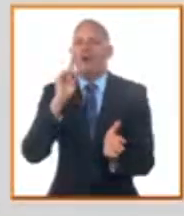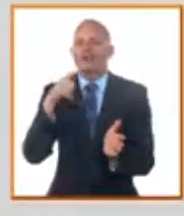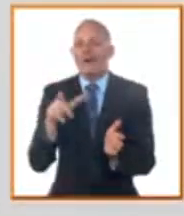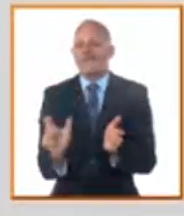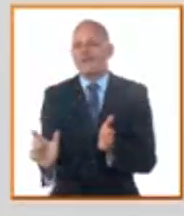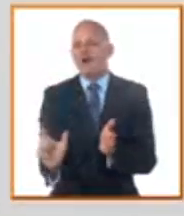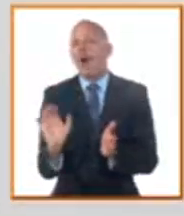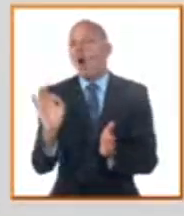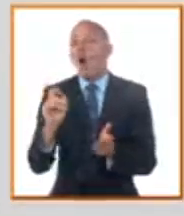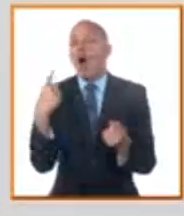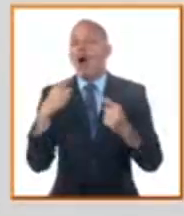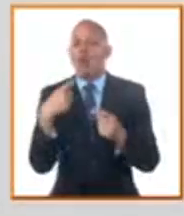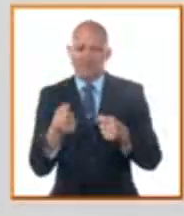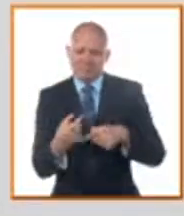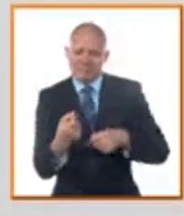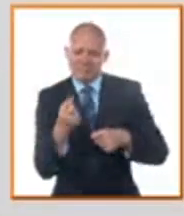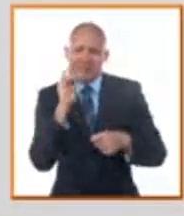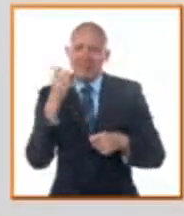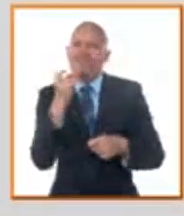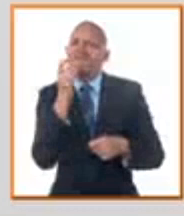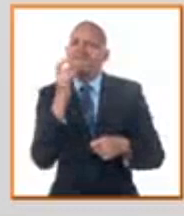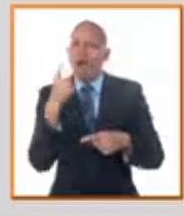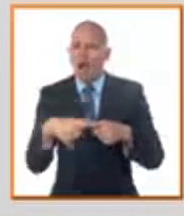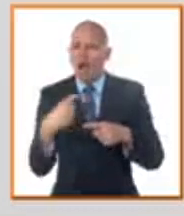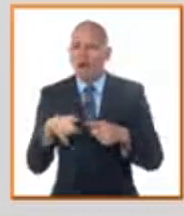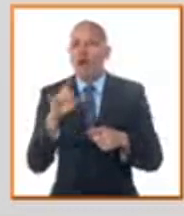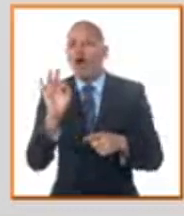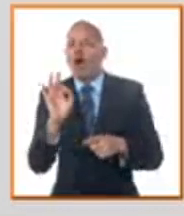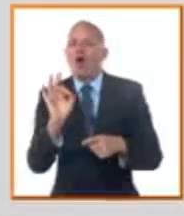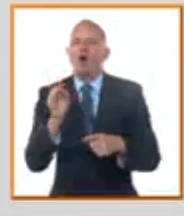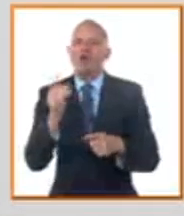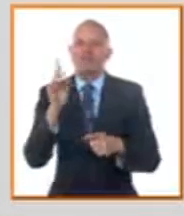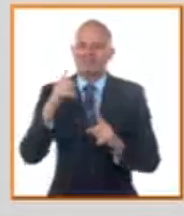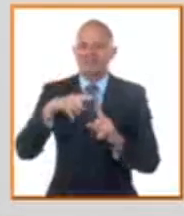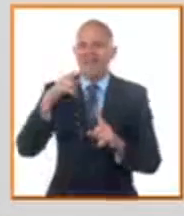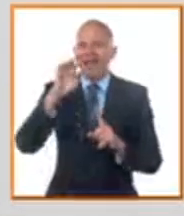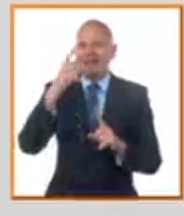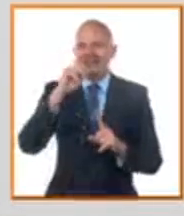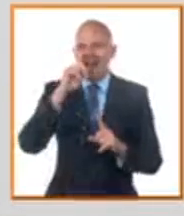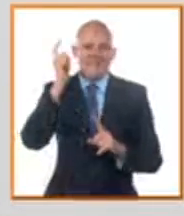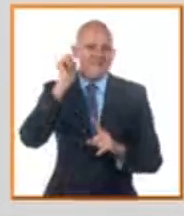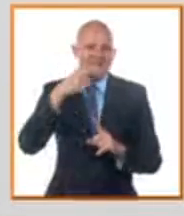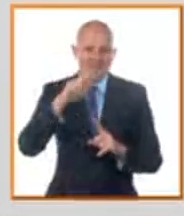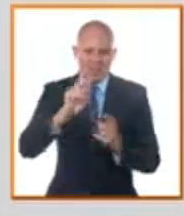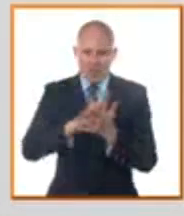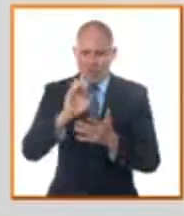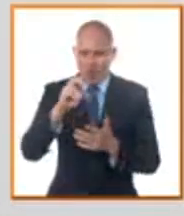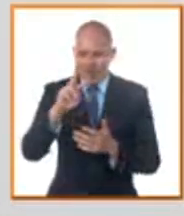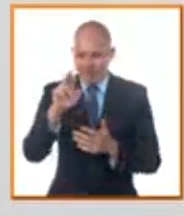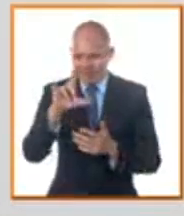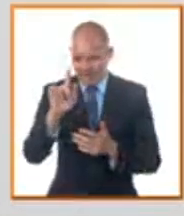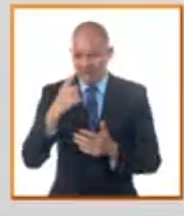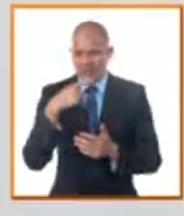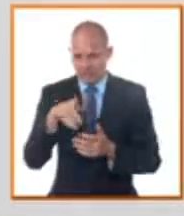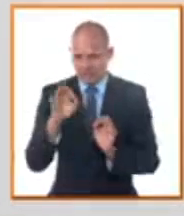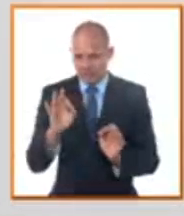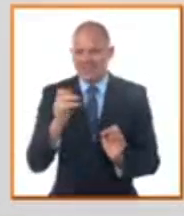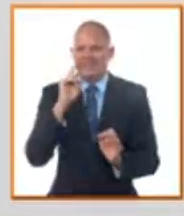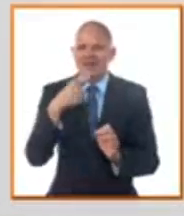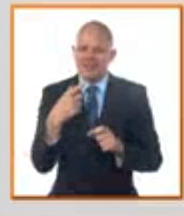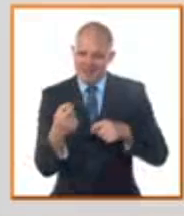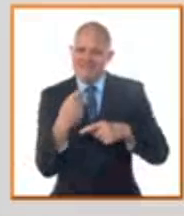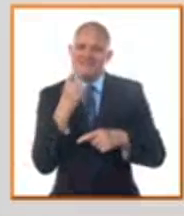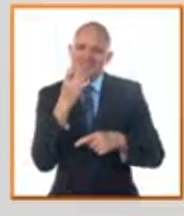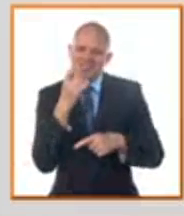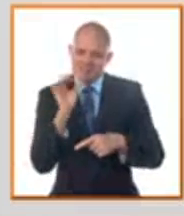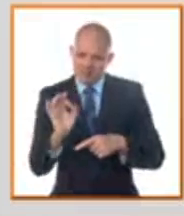mecanismos de pago electrónico, que dicho sea de paso, todos son válidos, algunos más cómodos, algunos más fácil de generalizar, con menos costo, y